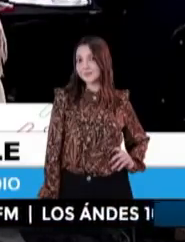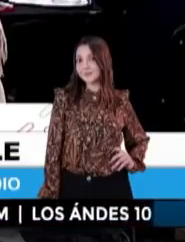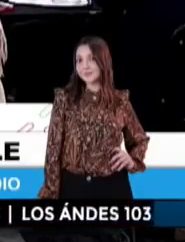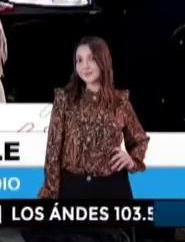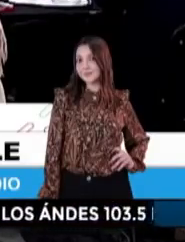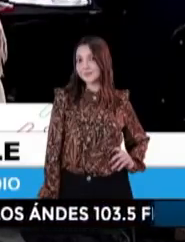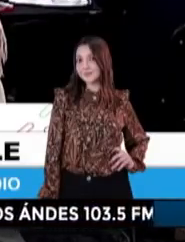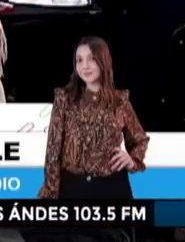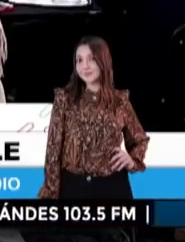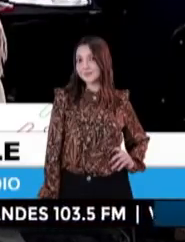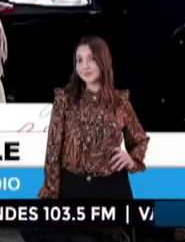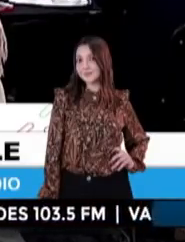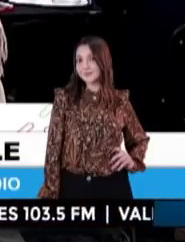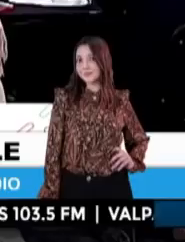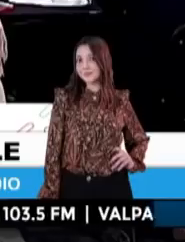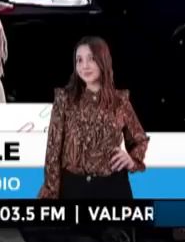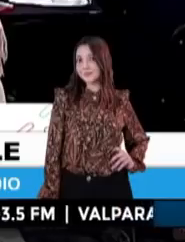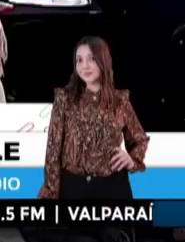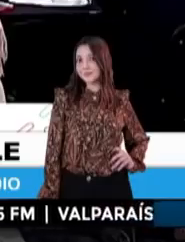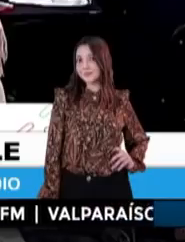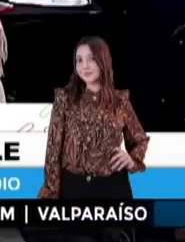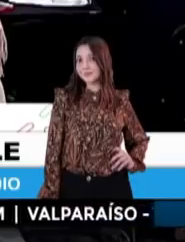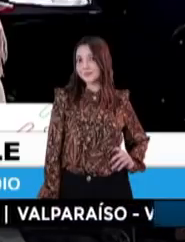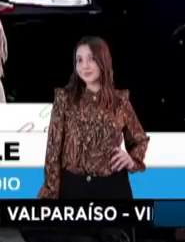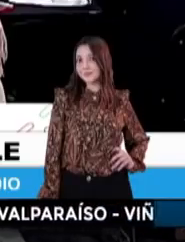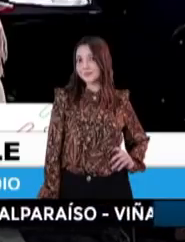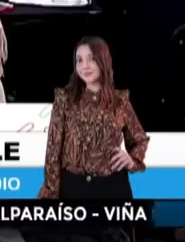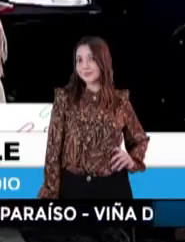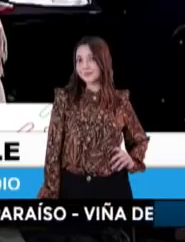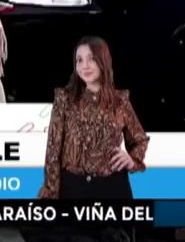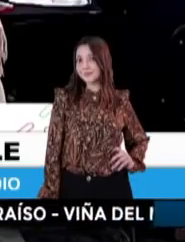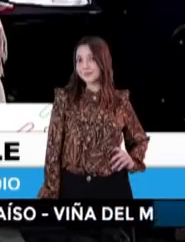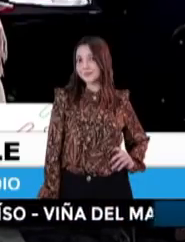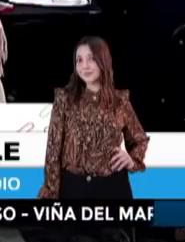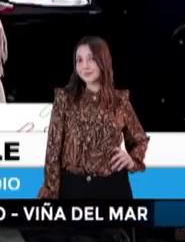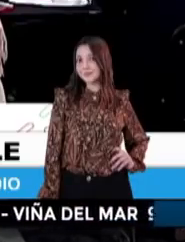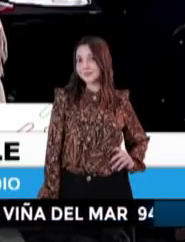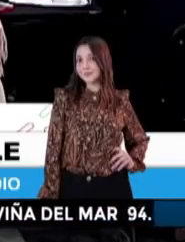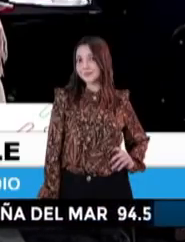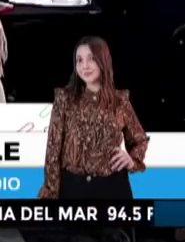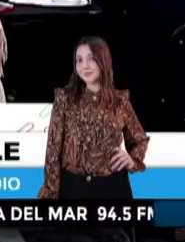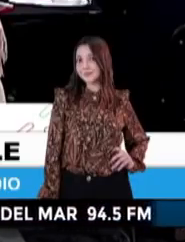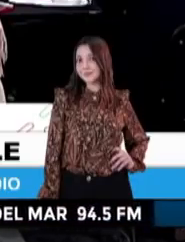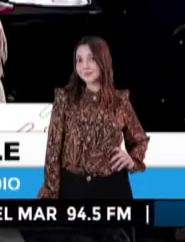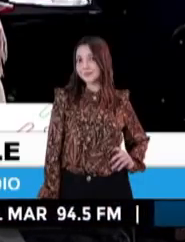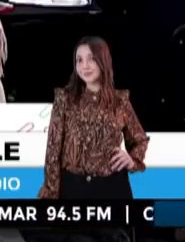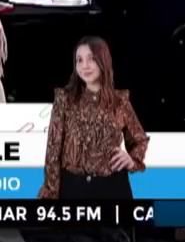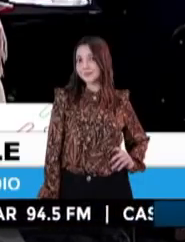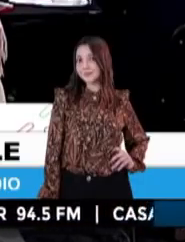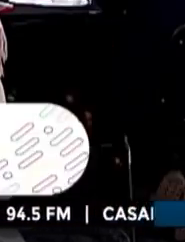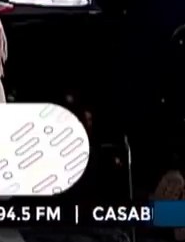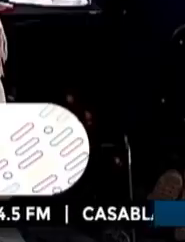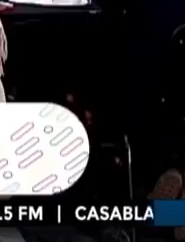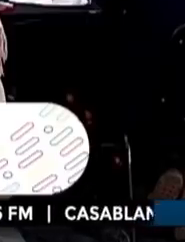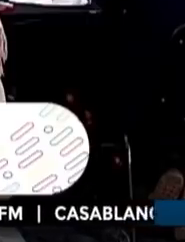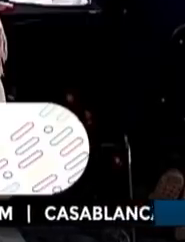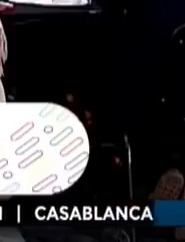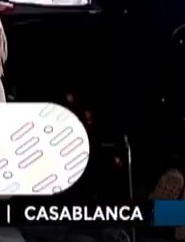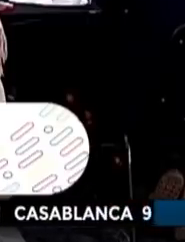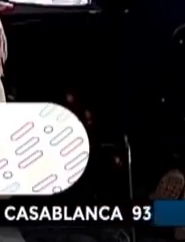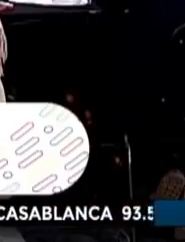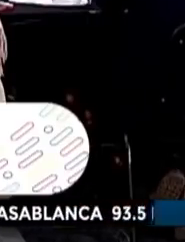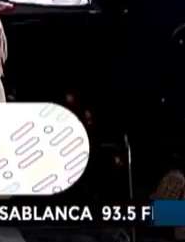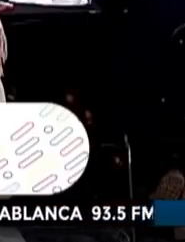dicen que es una interpretación política por parte del Ejecutivo. Muchas gracias, Daniela. Buenos días. Gracias, Daniela. Hasta pronto. Hablamos acerca de